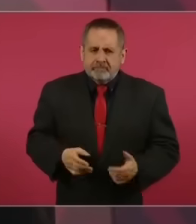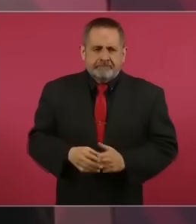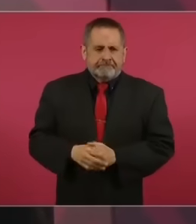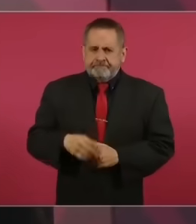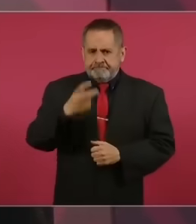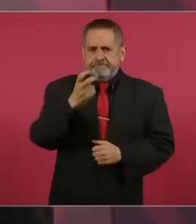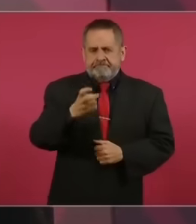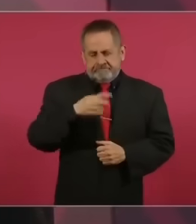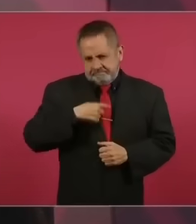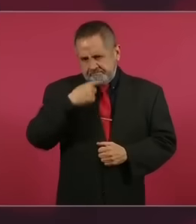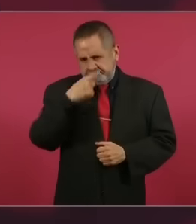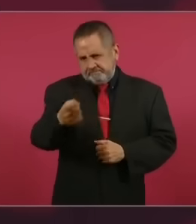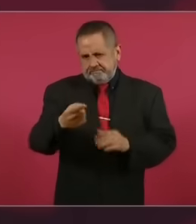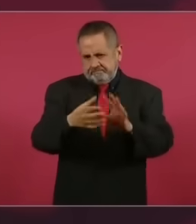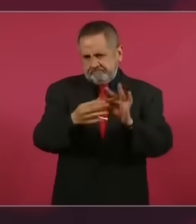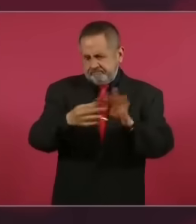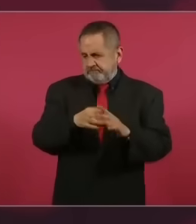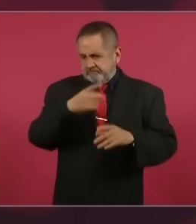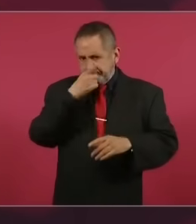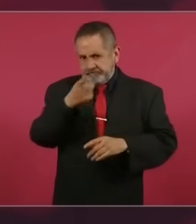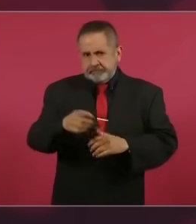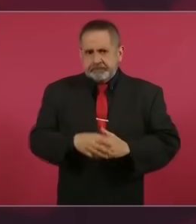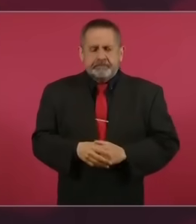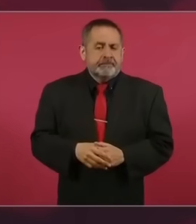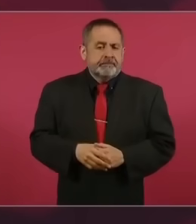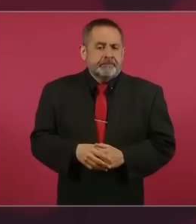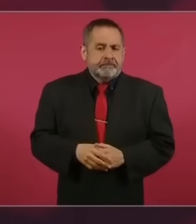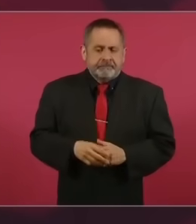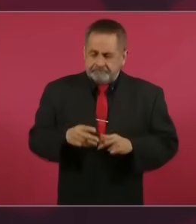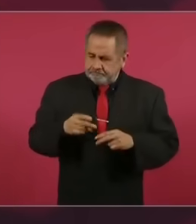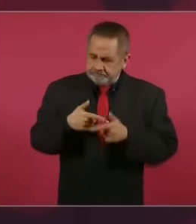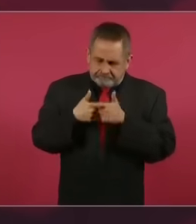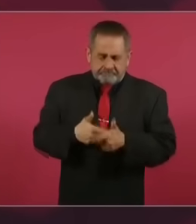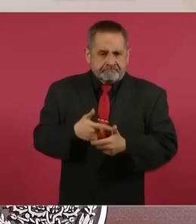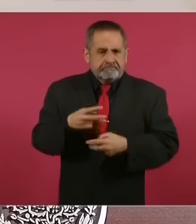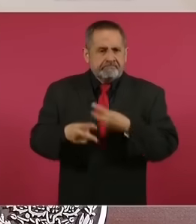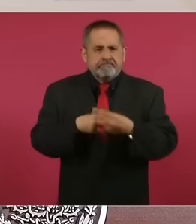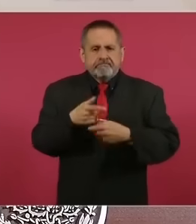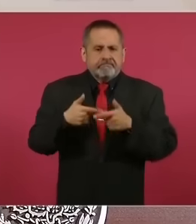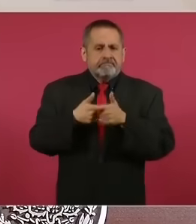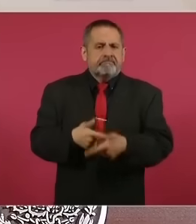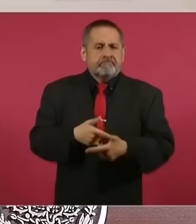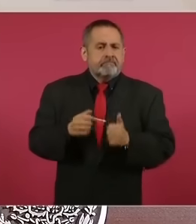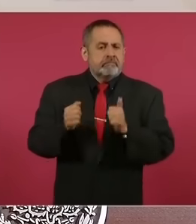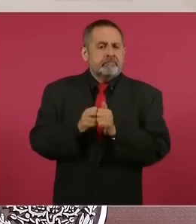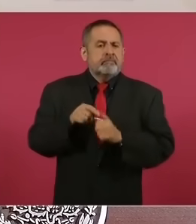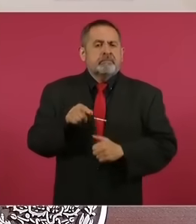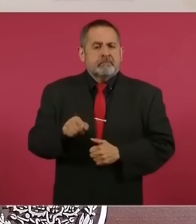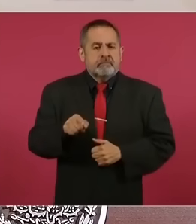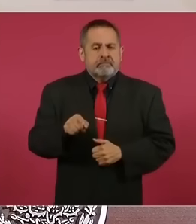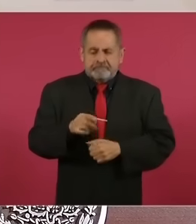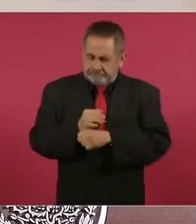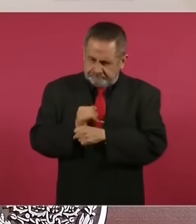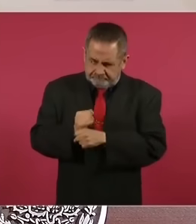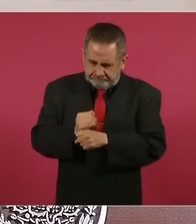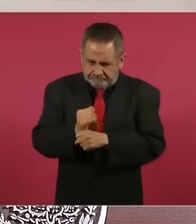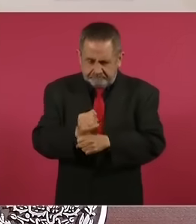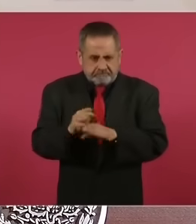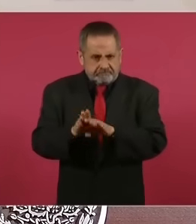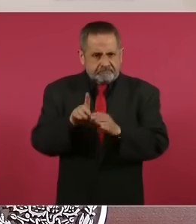Eso es lo que puedo comentar y vamos a seguir con la investigación.